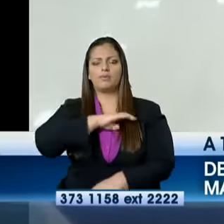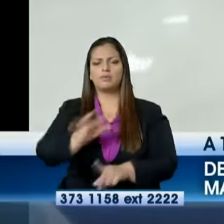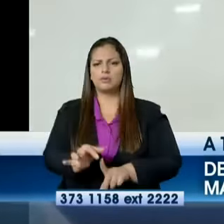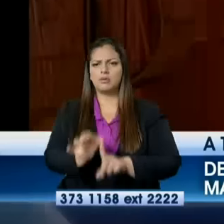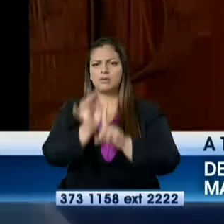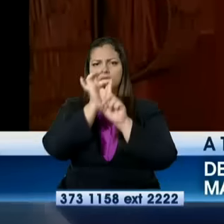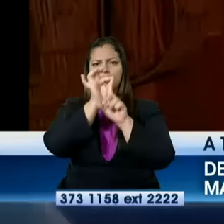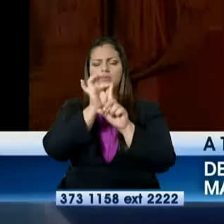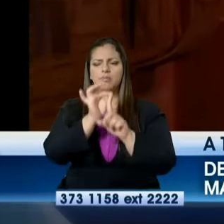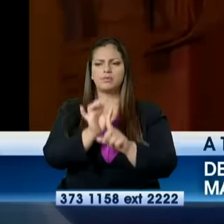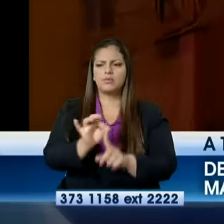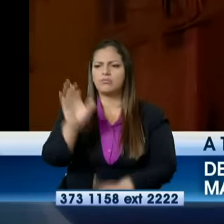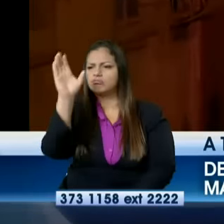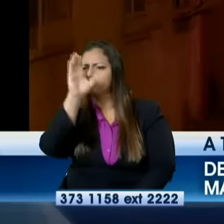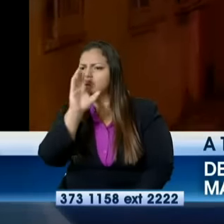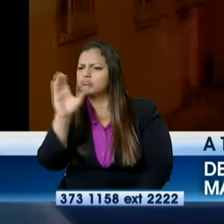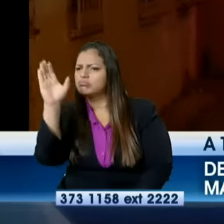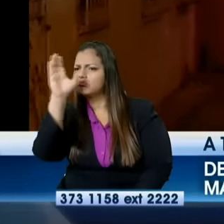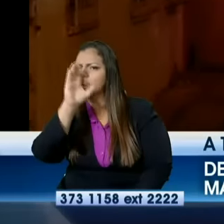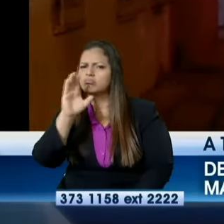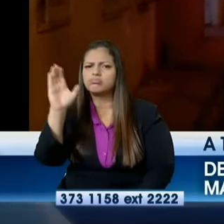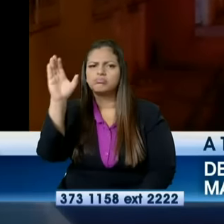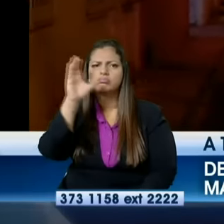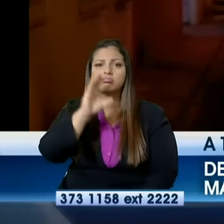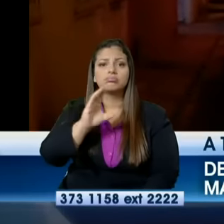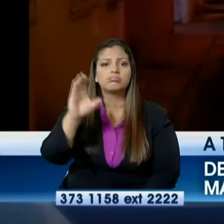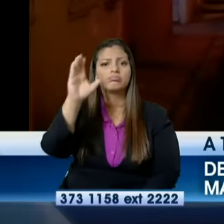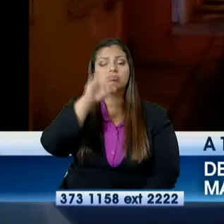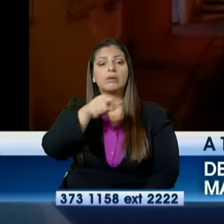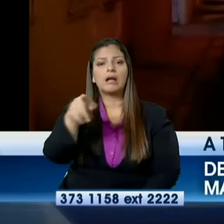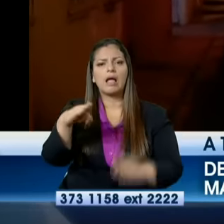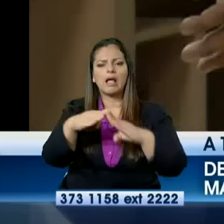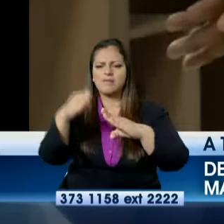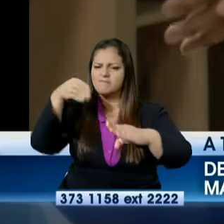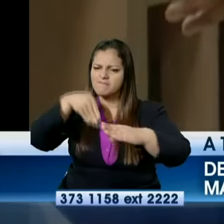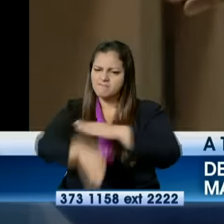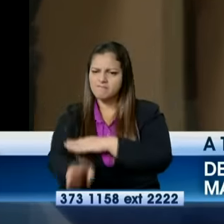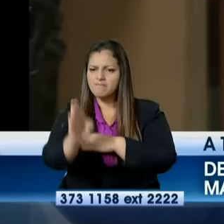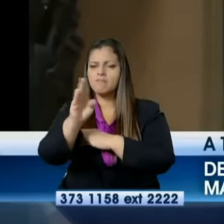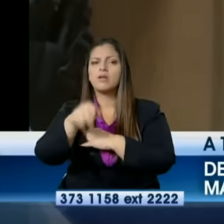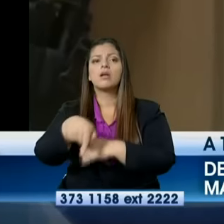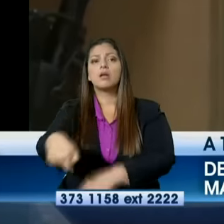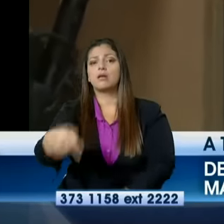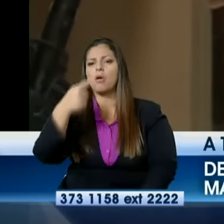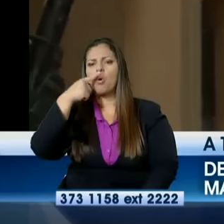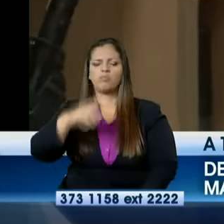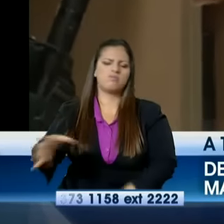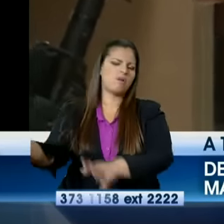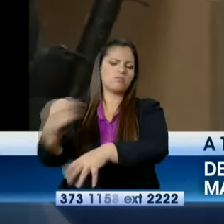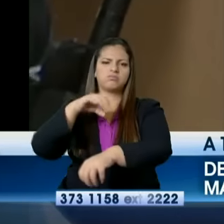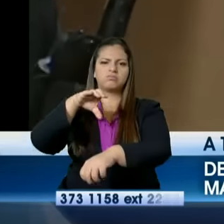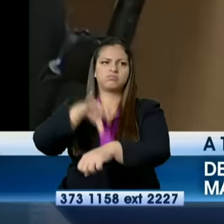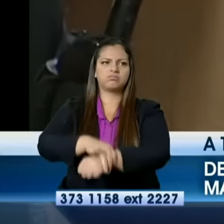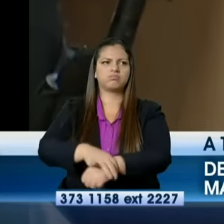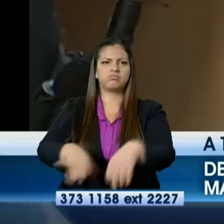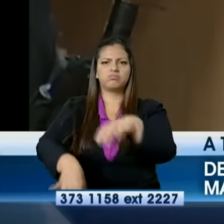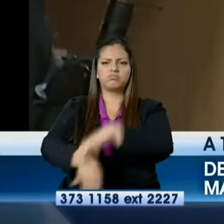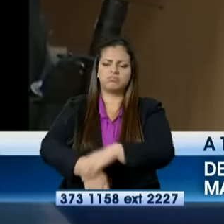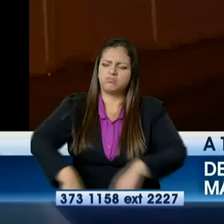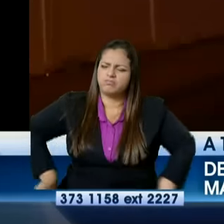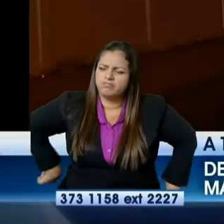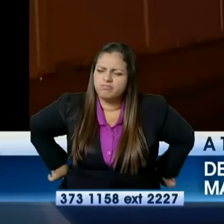Policía Nacional en la ciudadela Marta de Roldós, en el norte de Guayaquil. Al sujeto se lo acusa de mantener